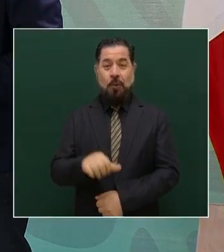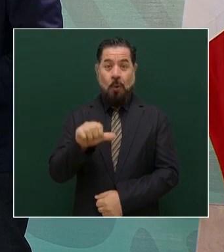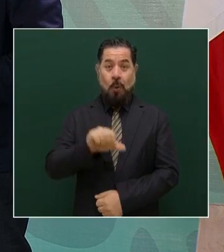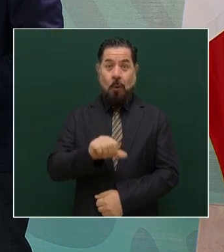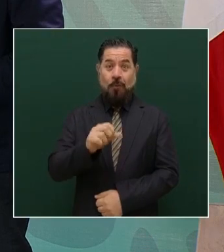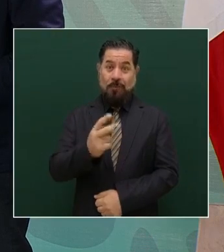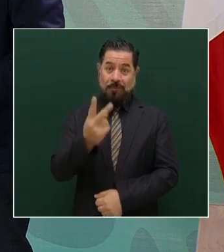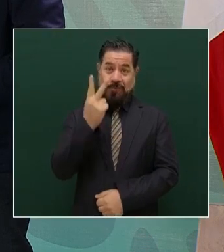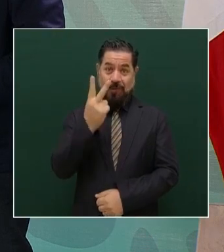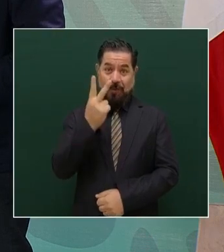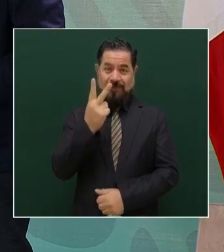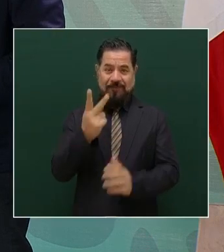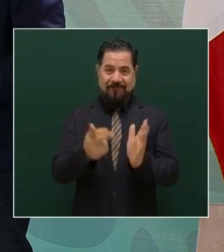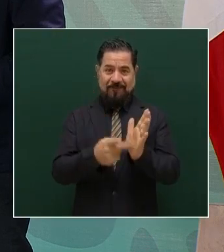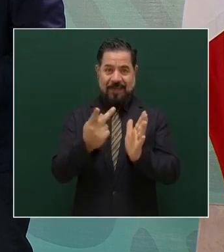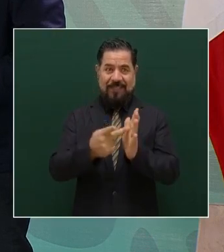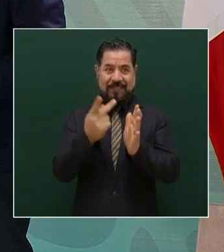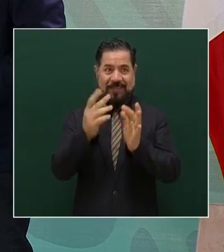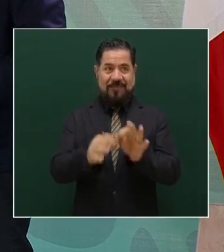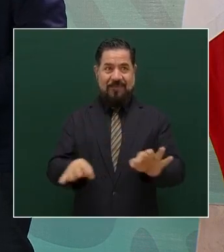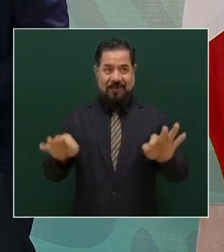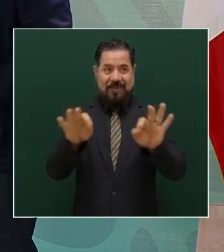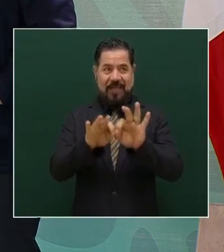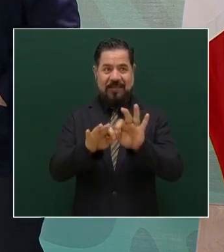doblemente importante